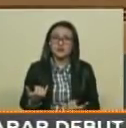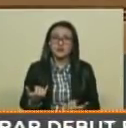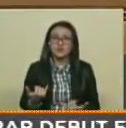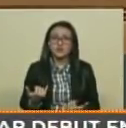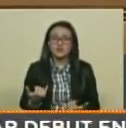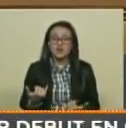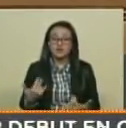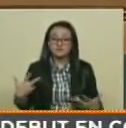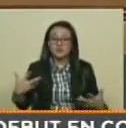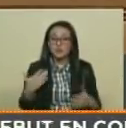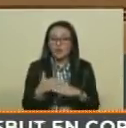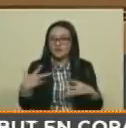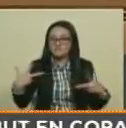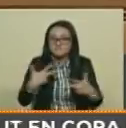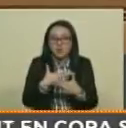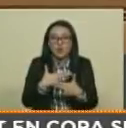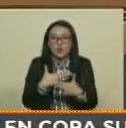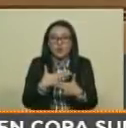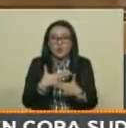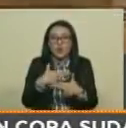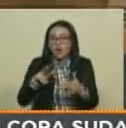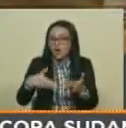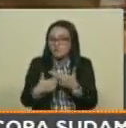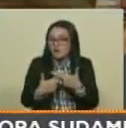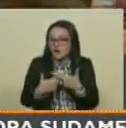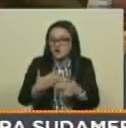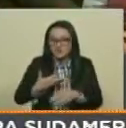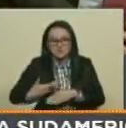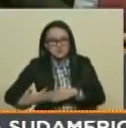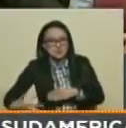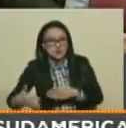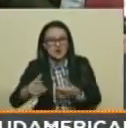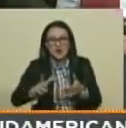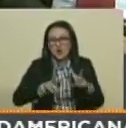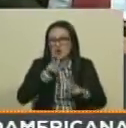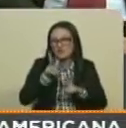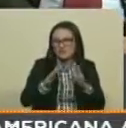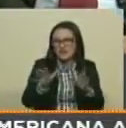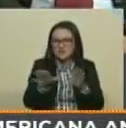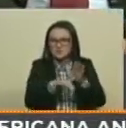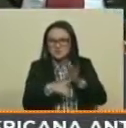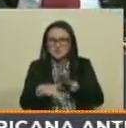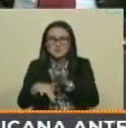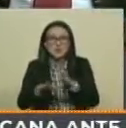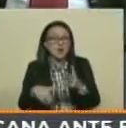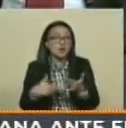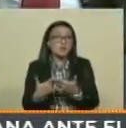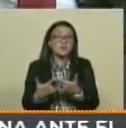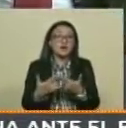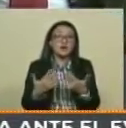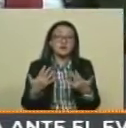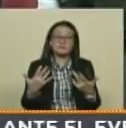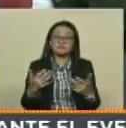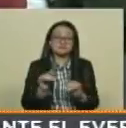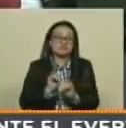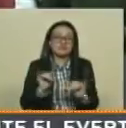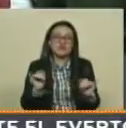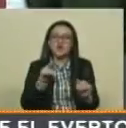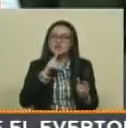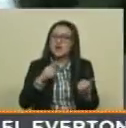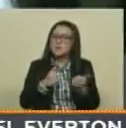desangre a escala nacional donde ese dinero de la corrupción finalmente ¿a quién